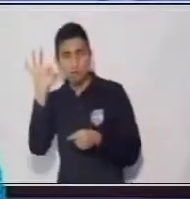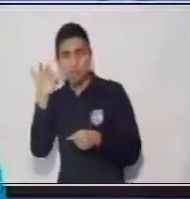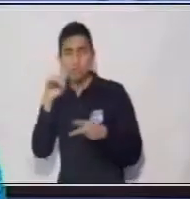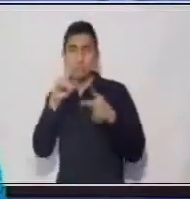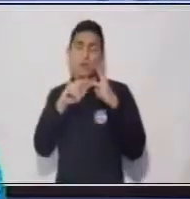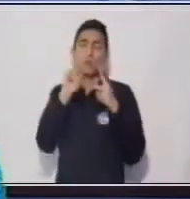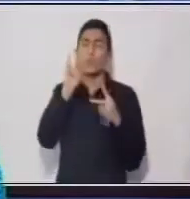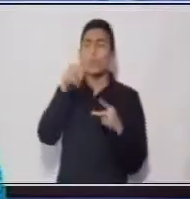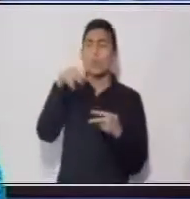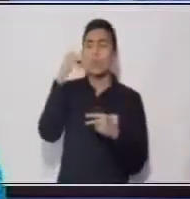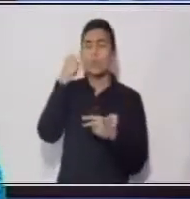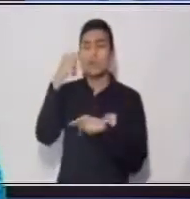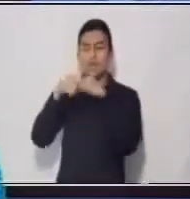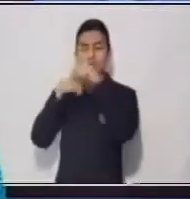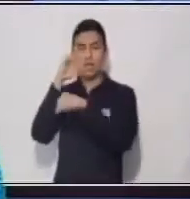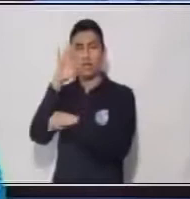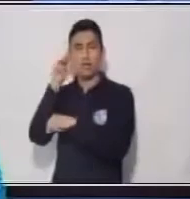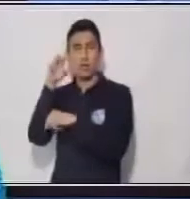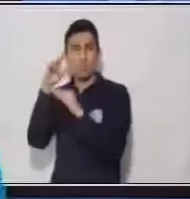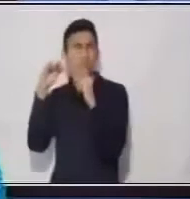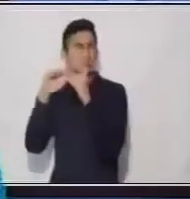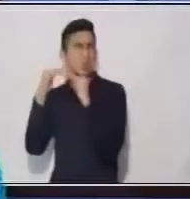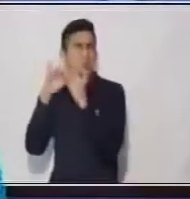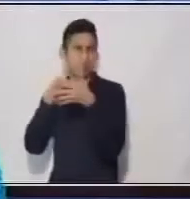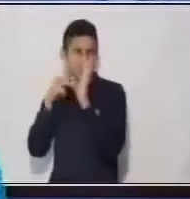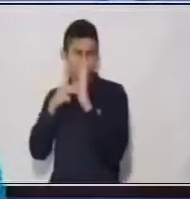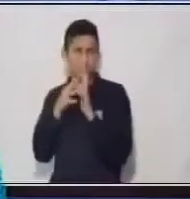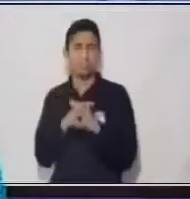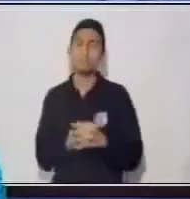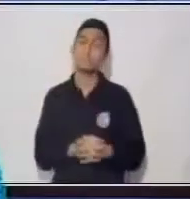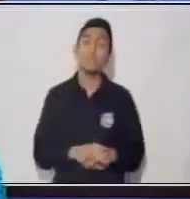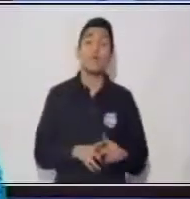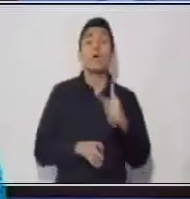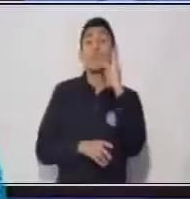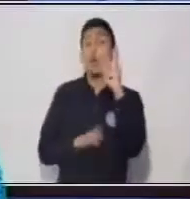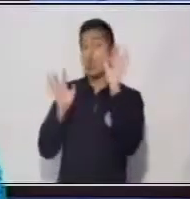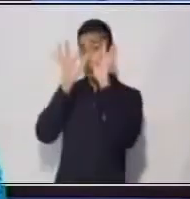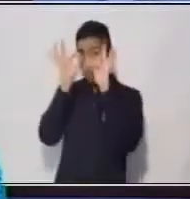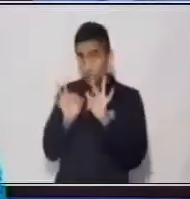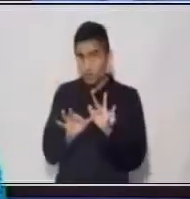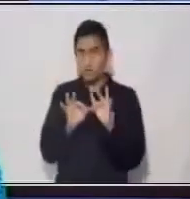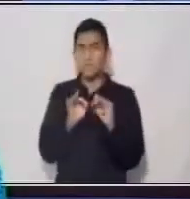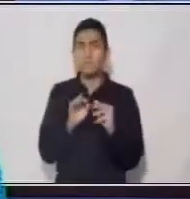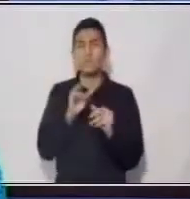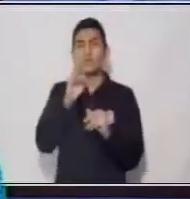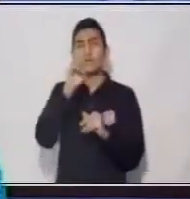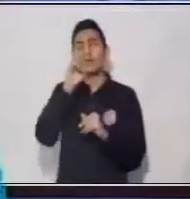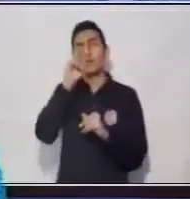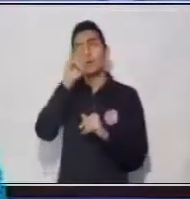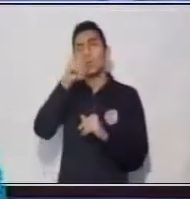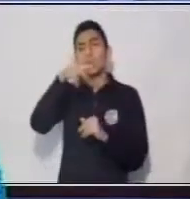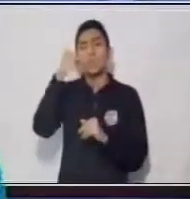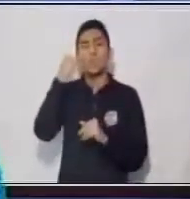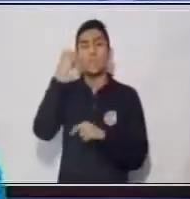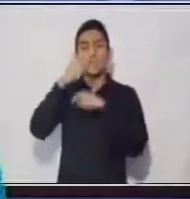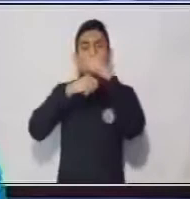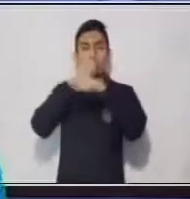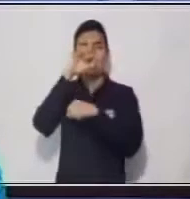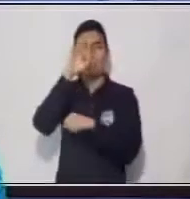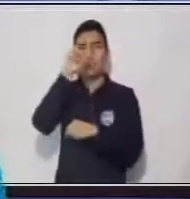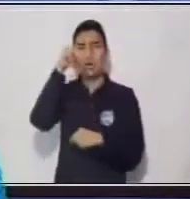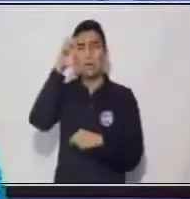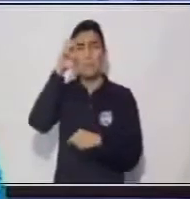uniforme. Entonces son dos movimientos que se dan. Hoy iniciaremos con el movimiento rectilíneo uniforme, en el